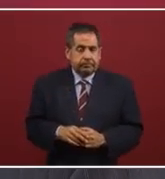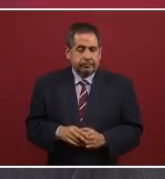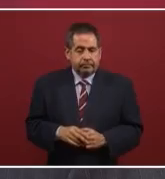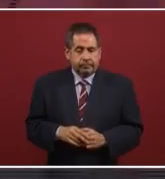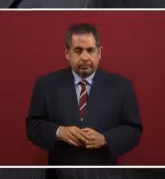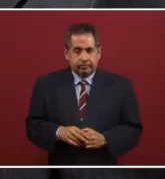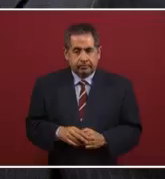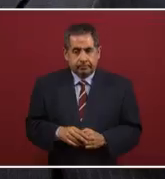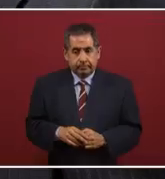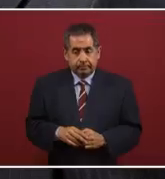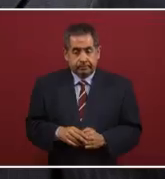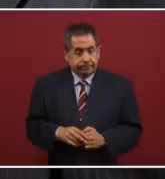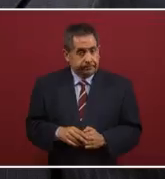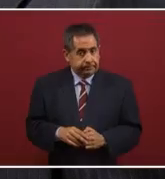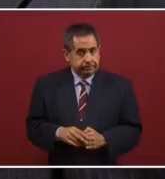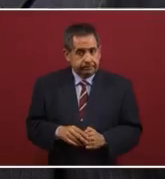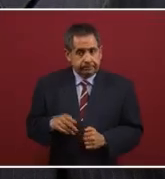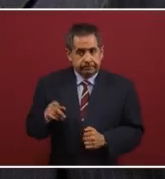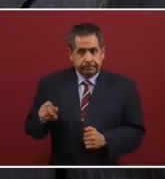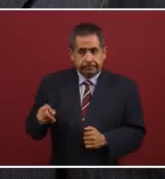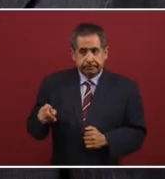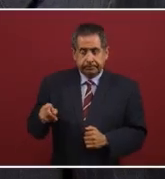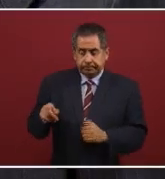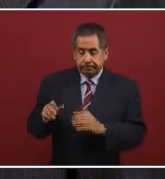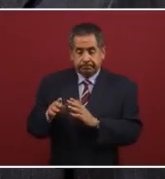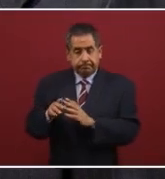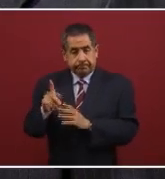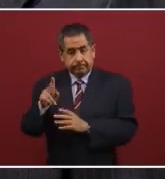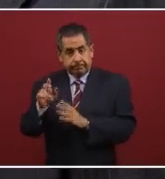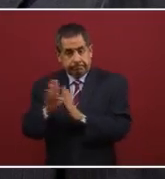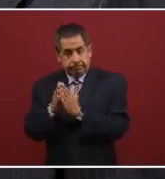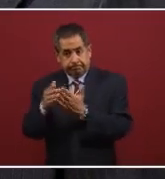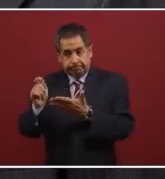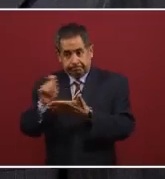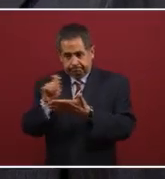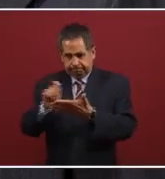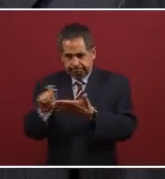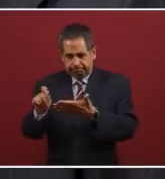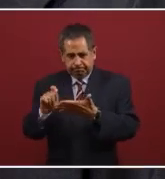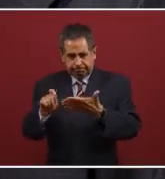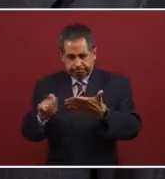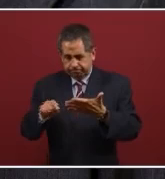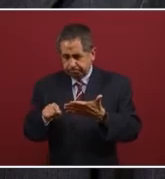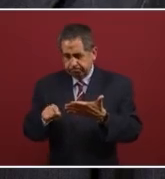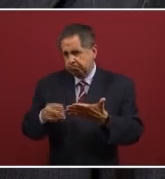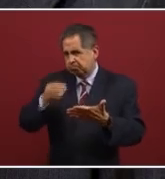la página que dedica al tema es buenísima,